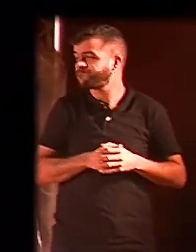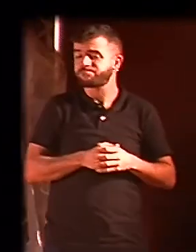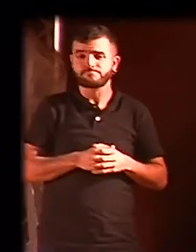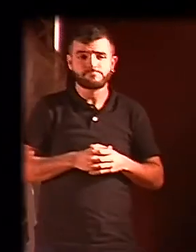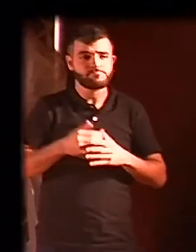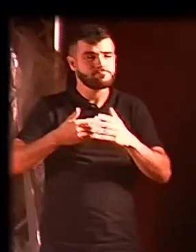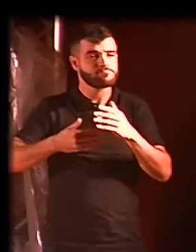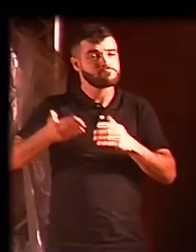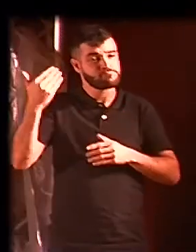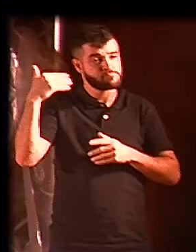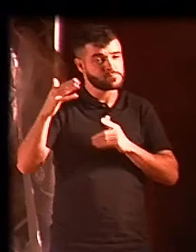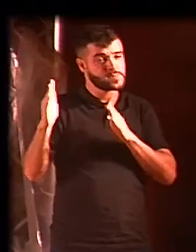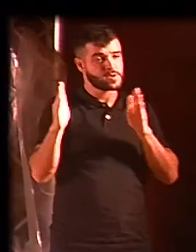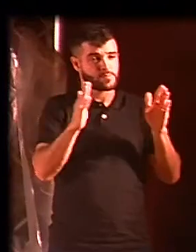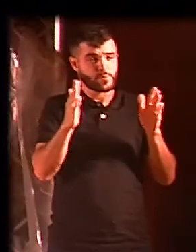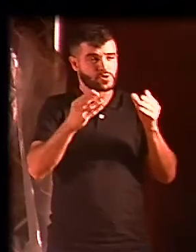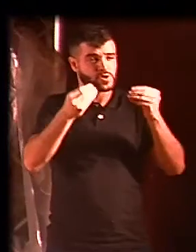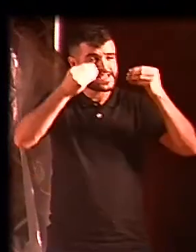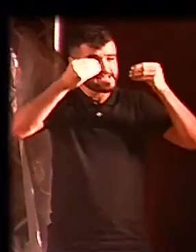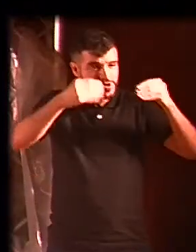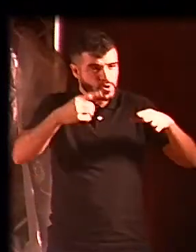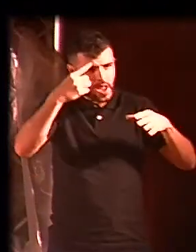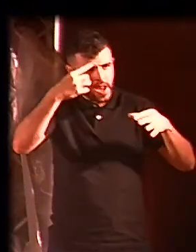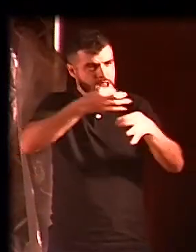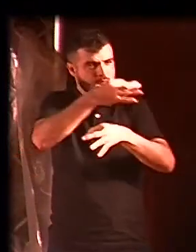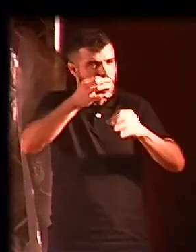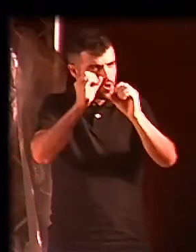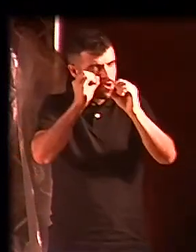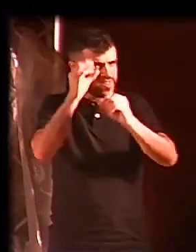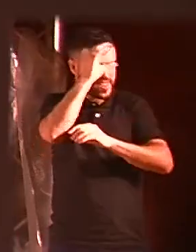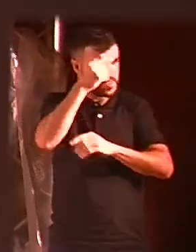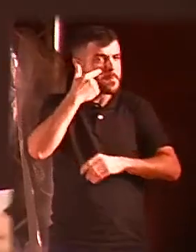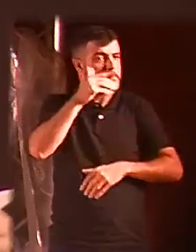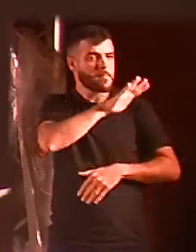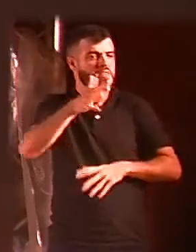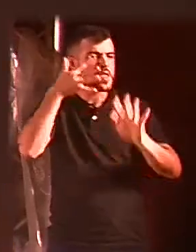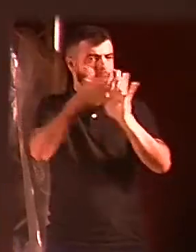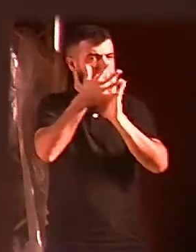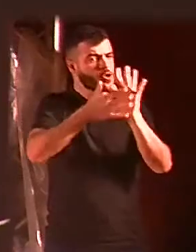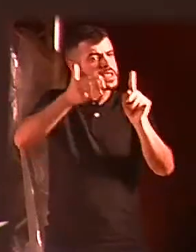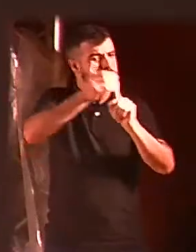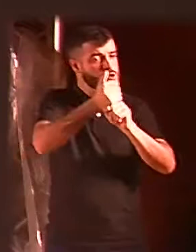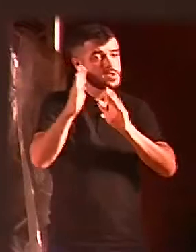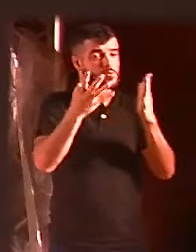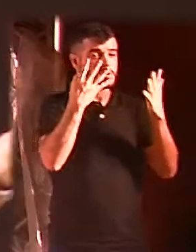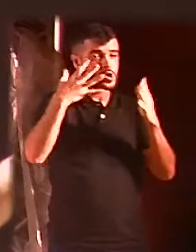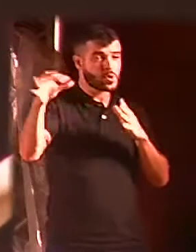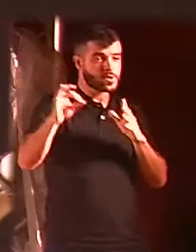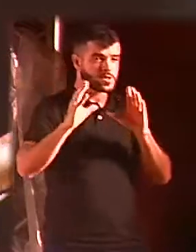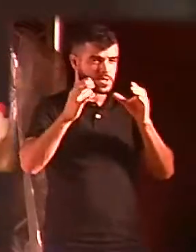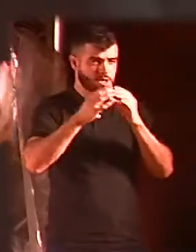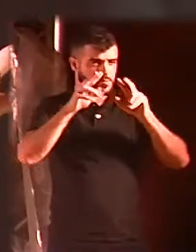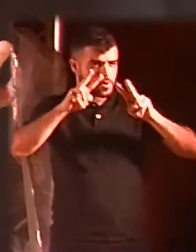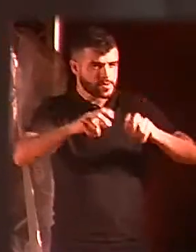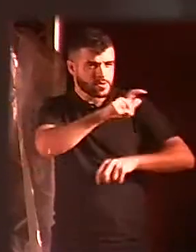historia de la neurociencia en el que pareció encontrarse una explicación. En los años 90, un equipo de investigadores italianos estudiaba las reacciones